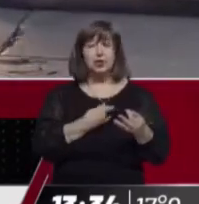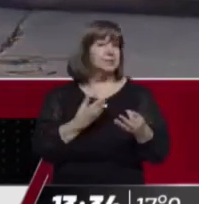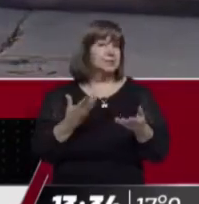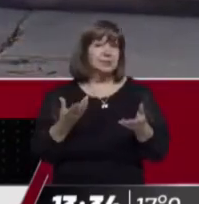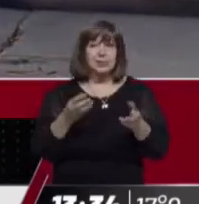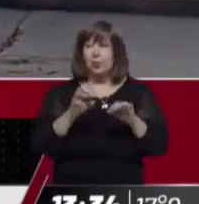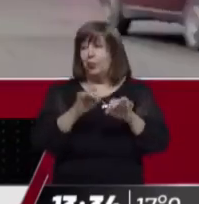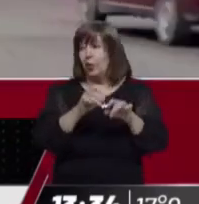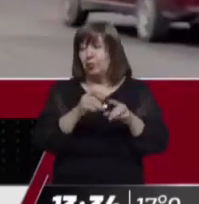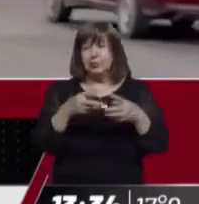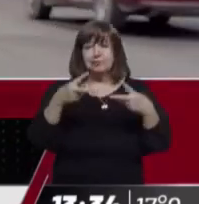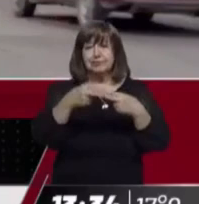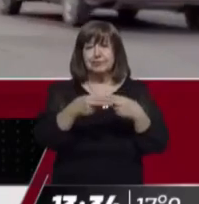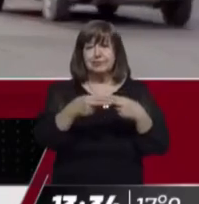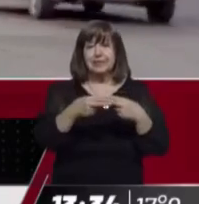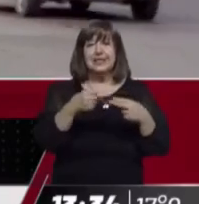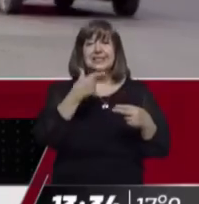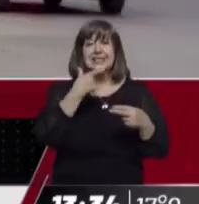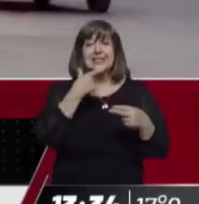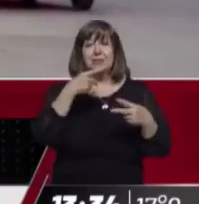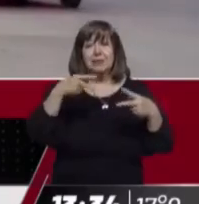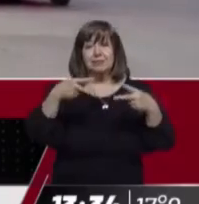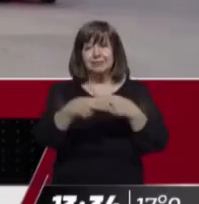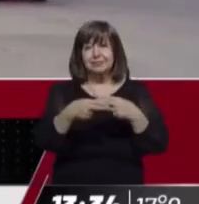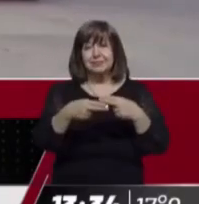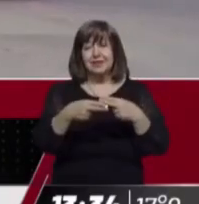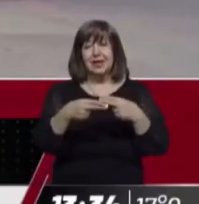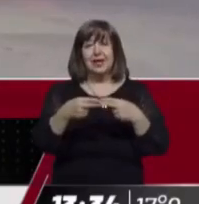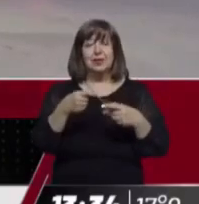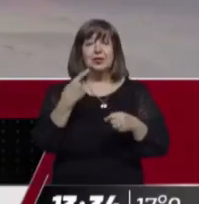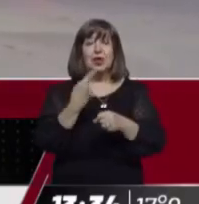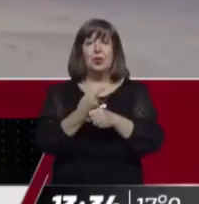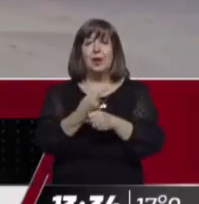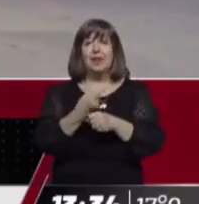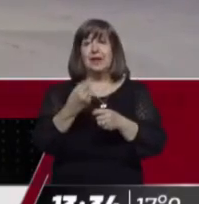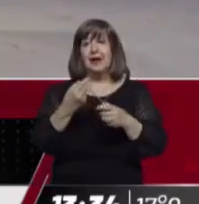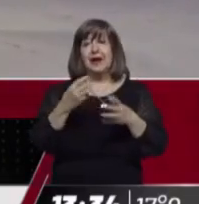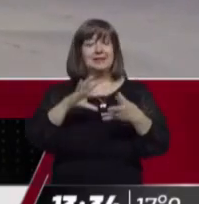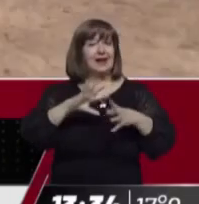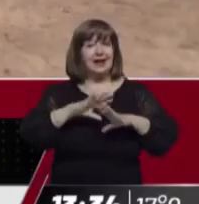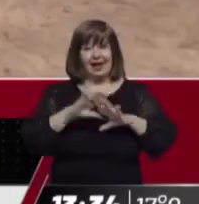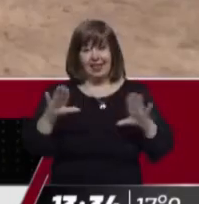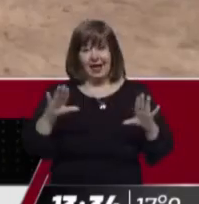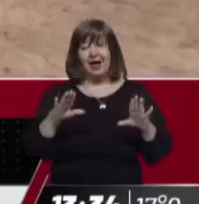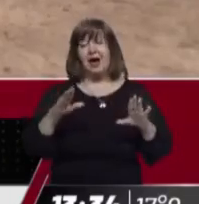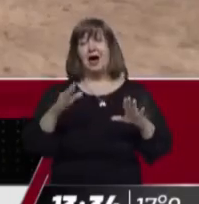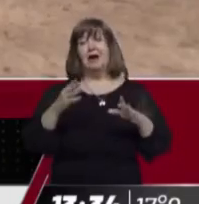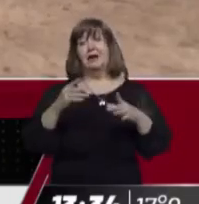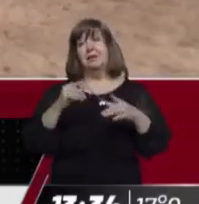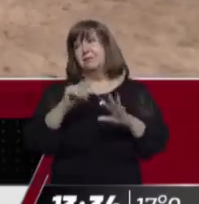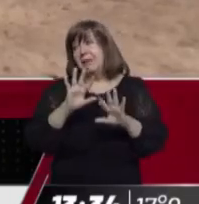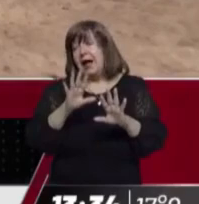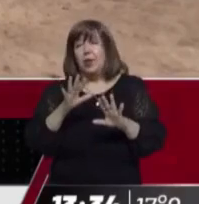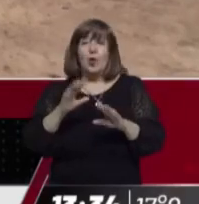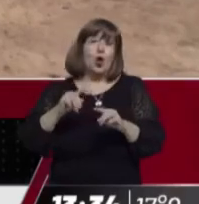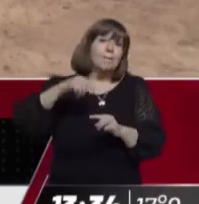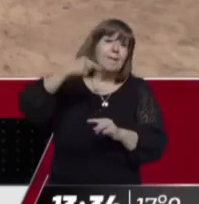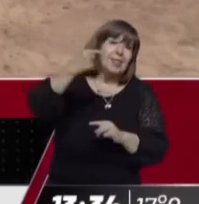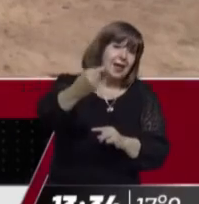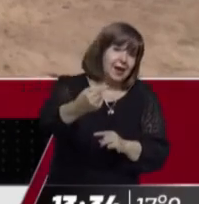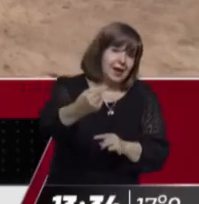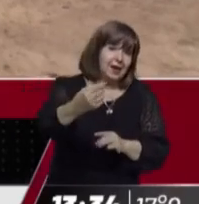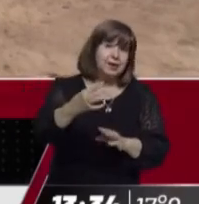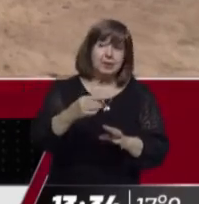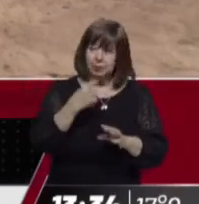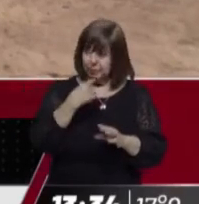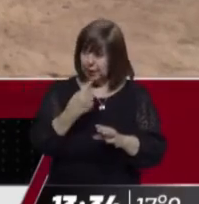van a procesar, ¿no? Así que esperemos que mañana esto se revierta. La recomendación es eso, esperar. Mañana puede ser, les han dicho desde Buenos